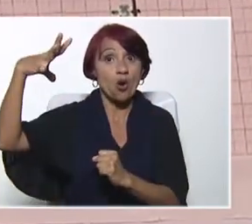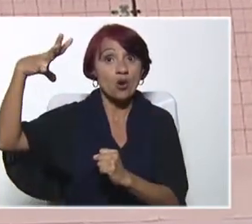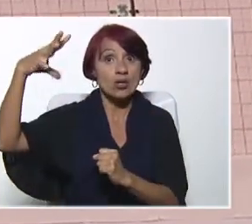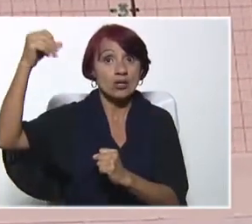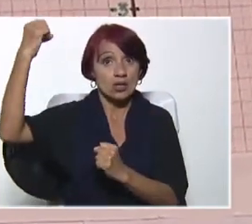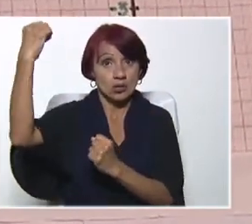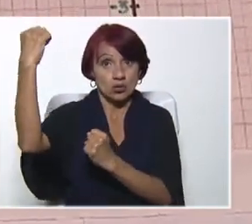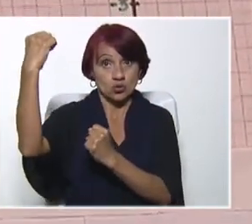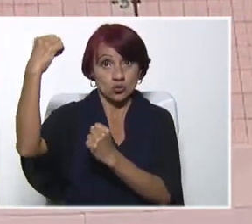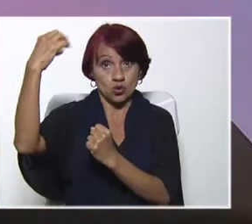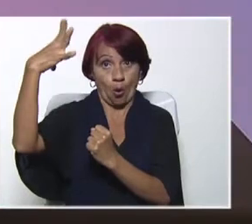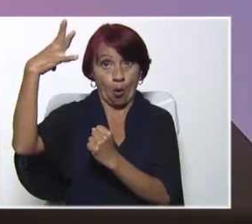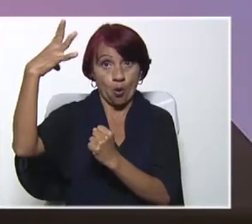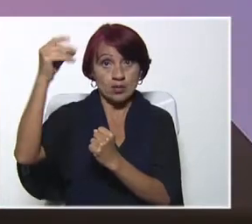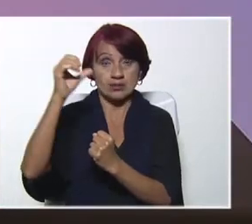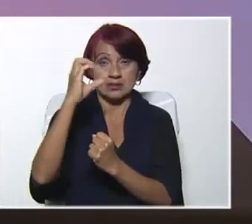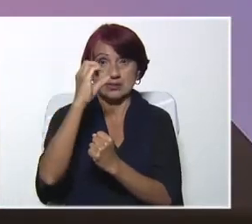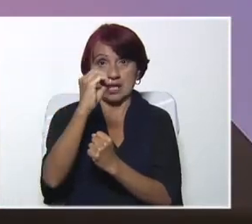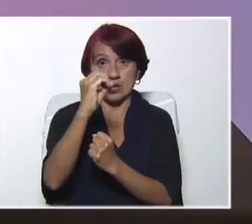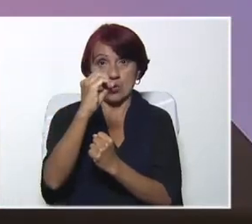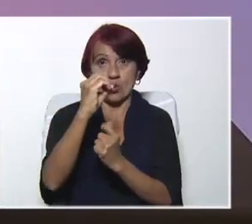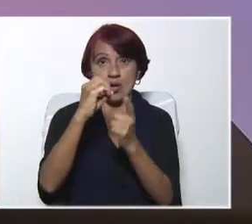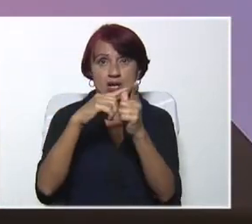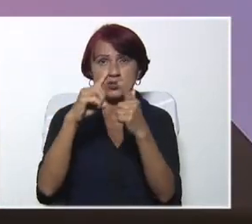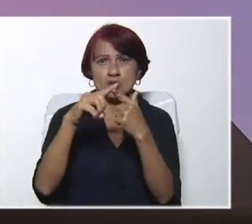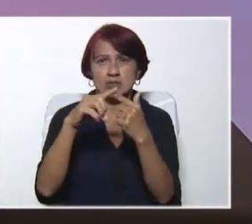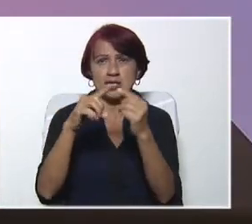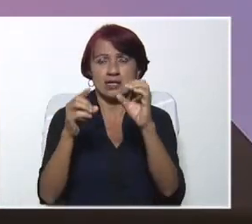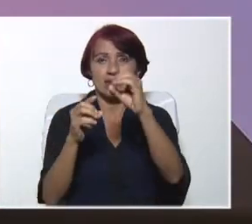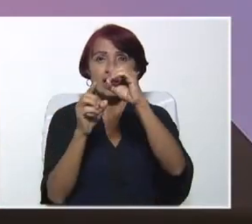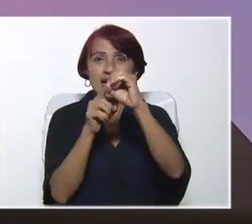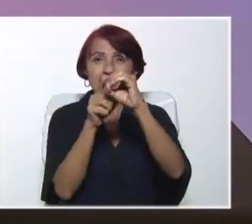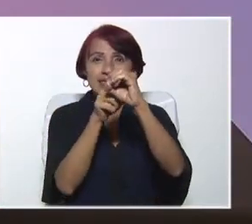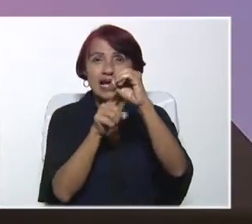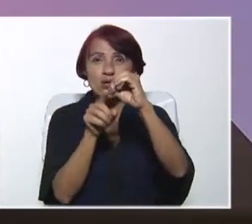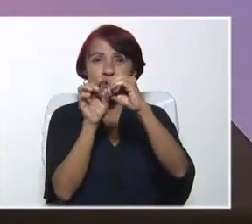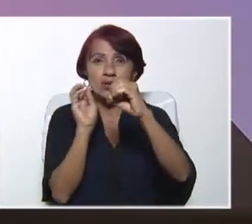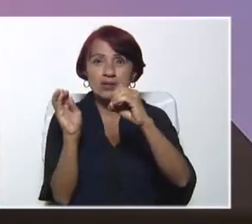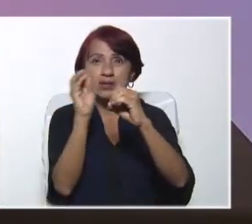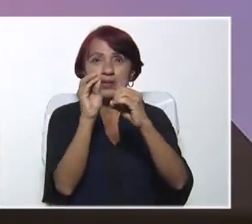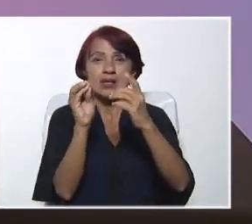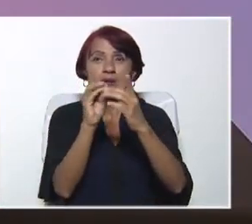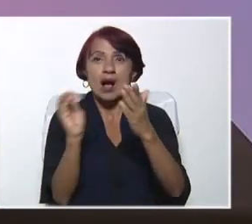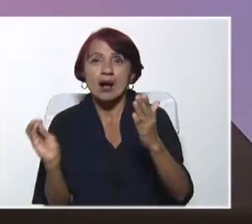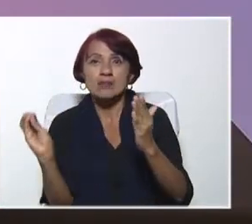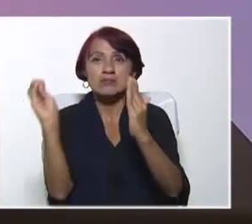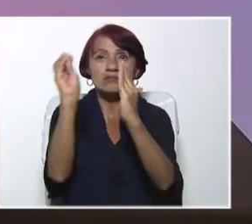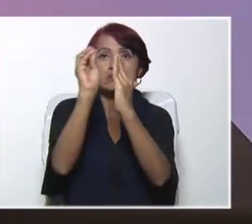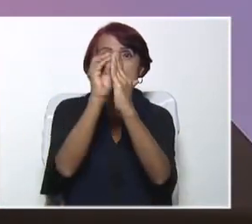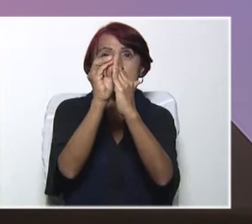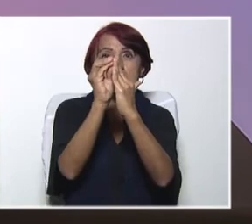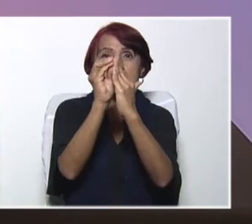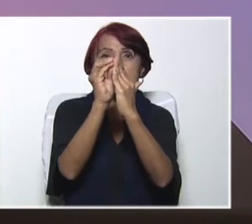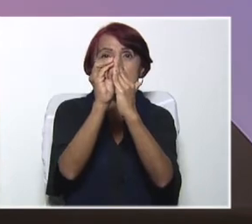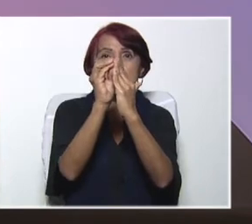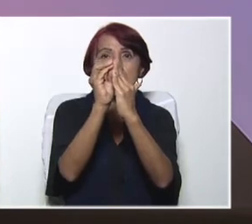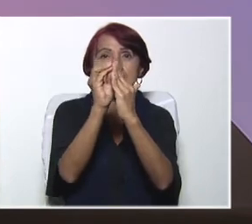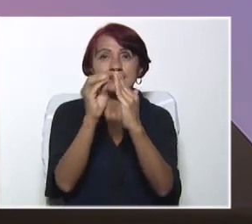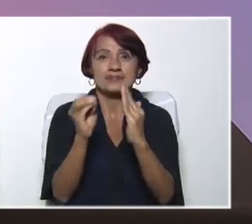la coordenada 0, 0, es decir, el origen, y lo ubicamos.